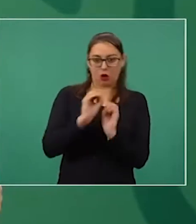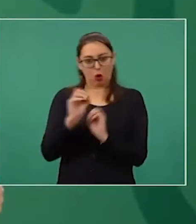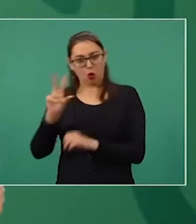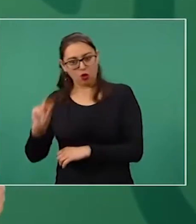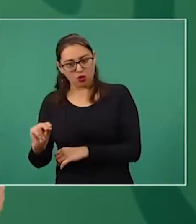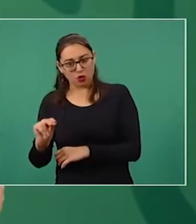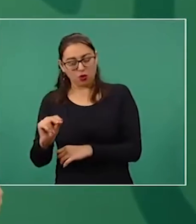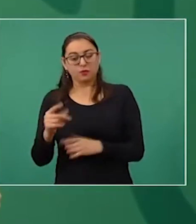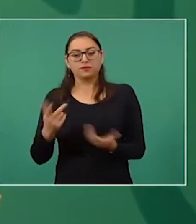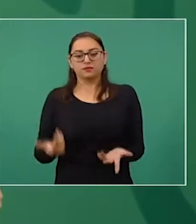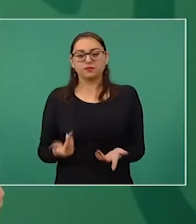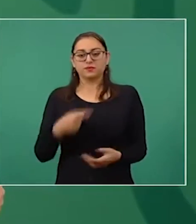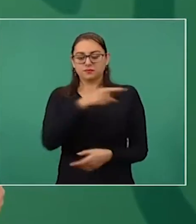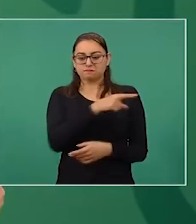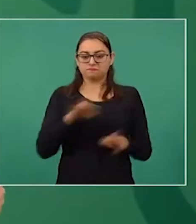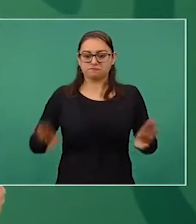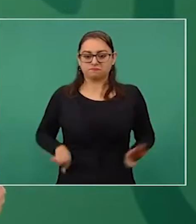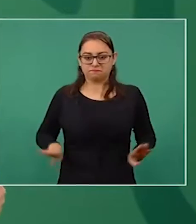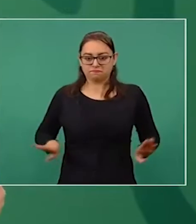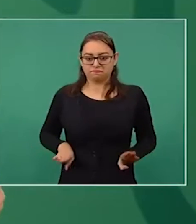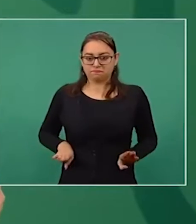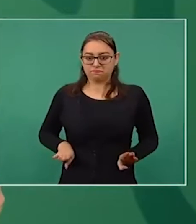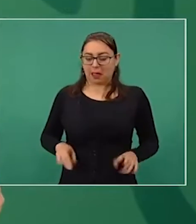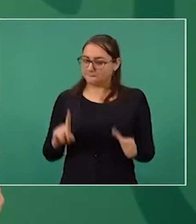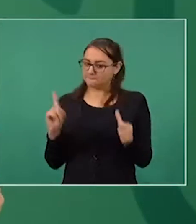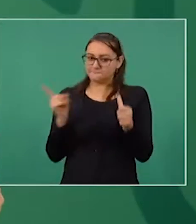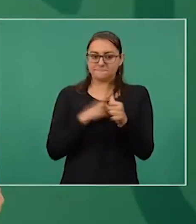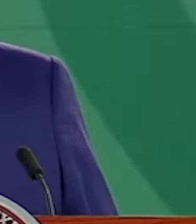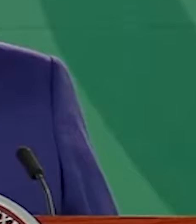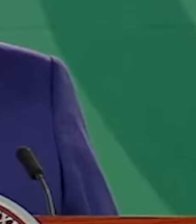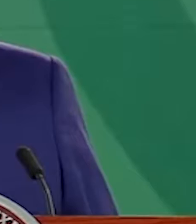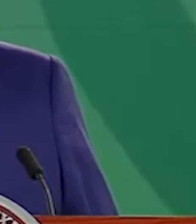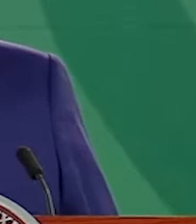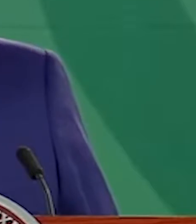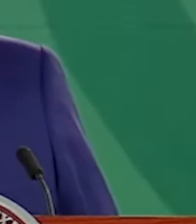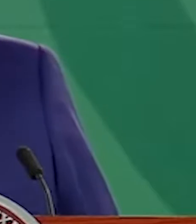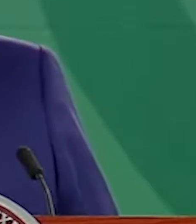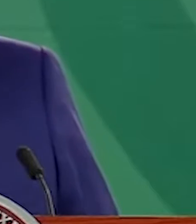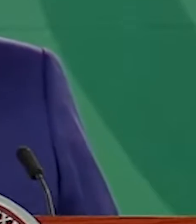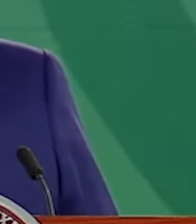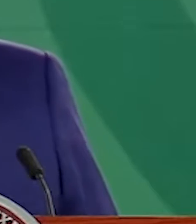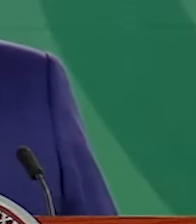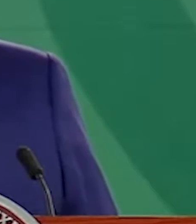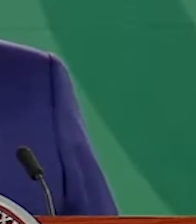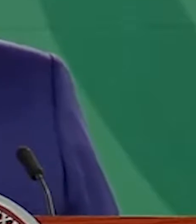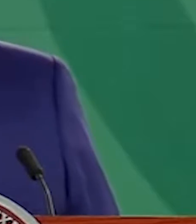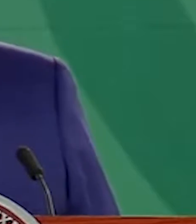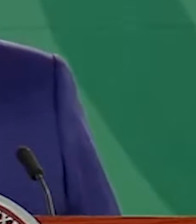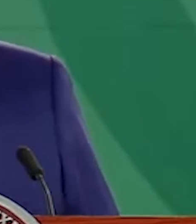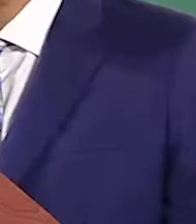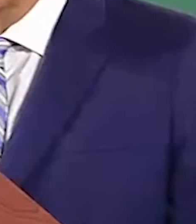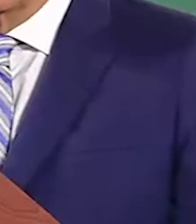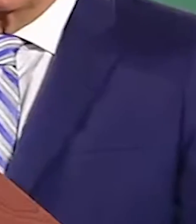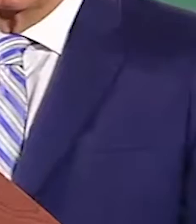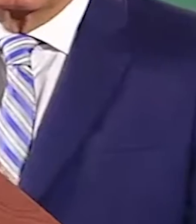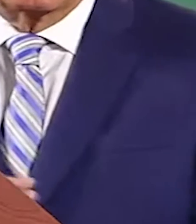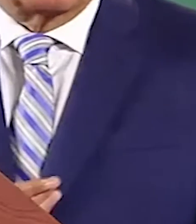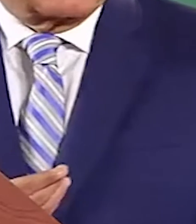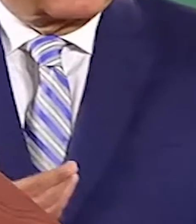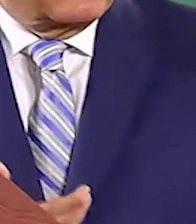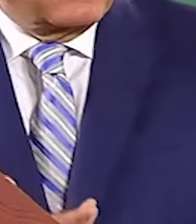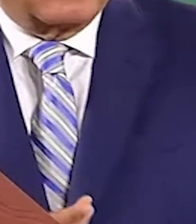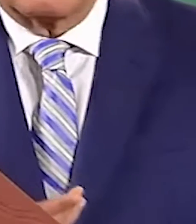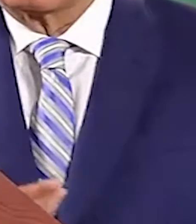actúen pensando en el interés general lo que representan en el